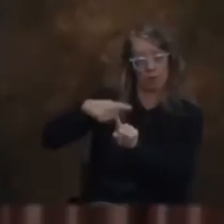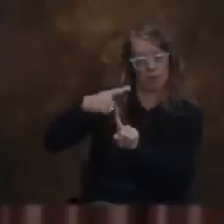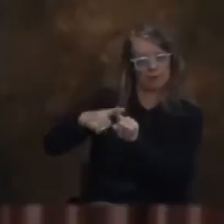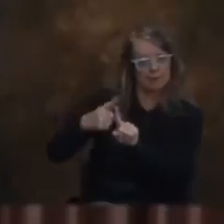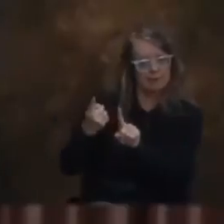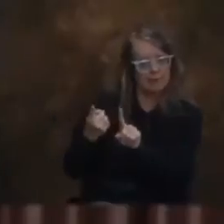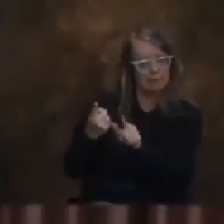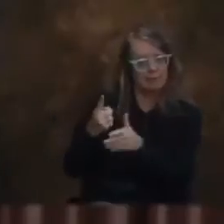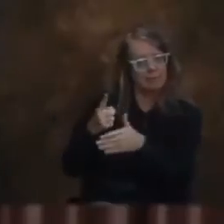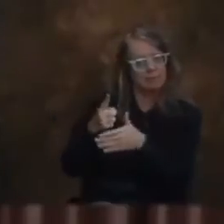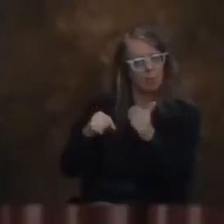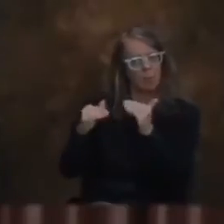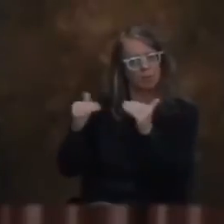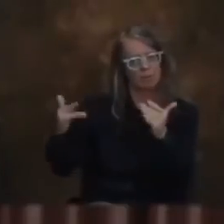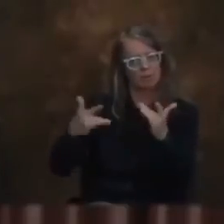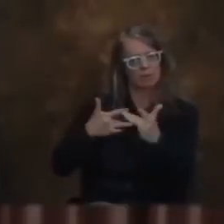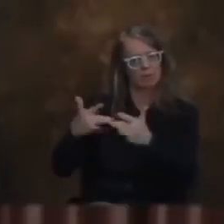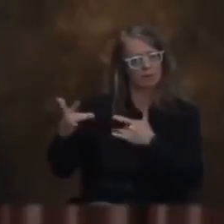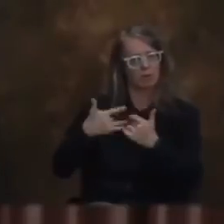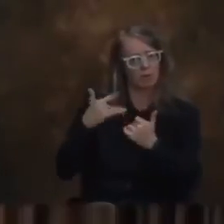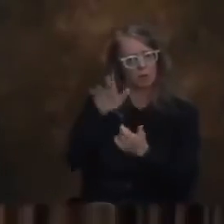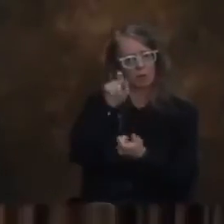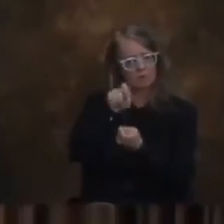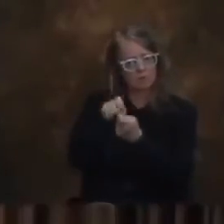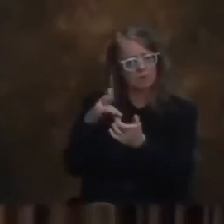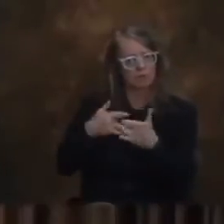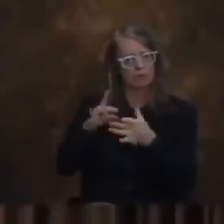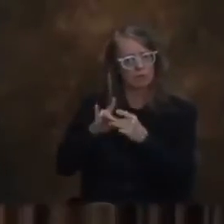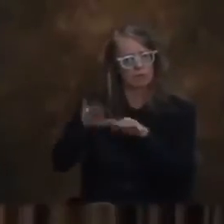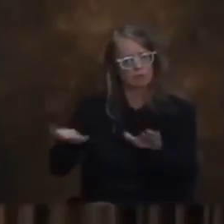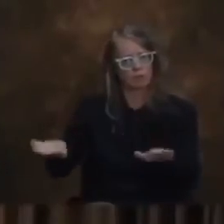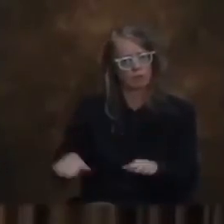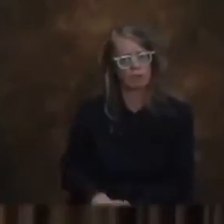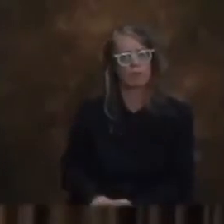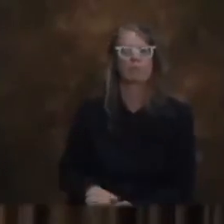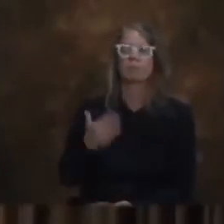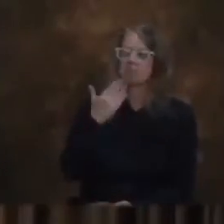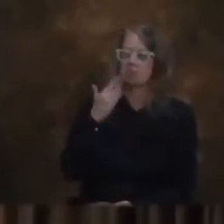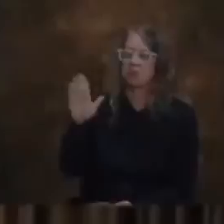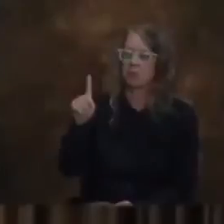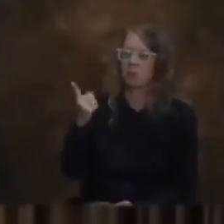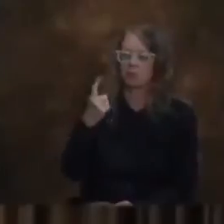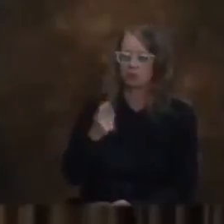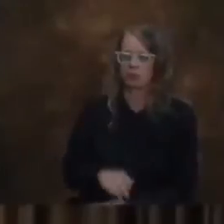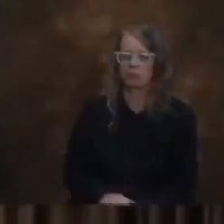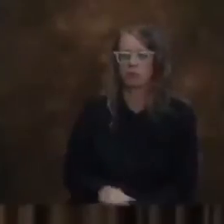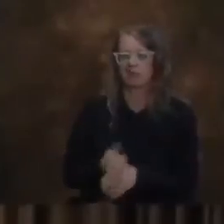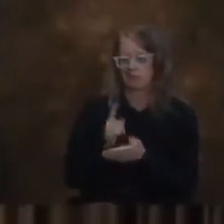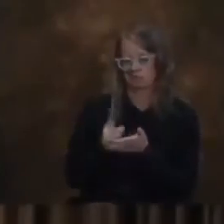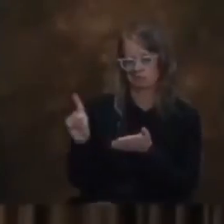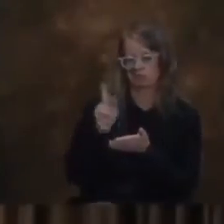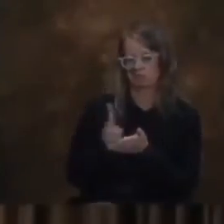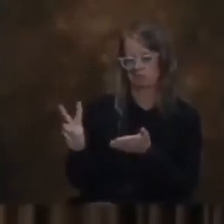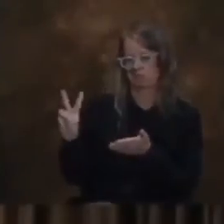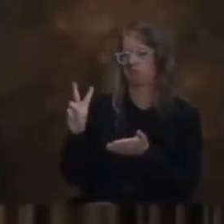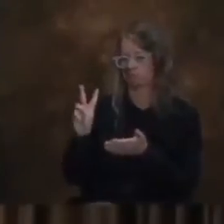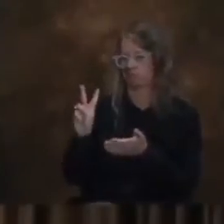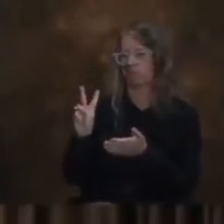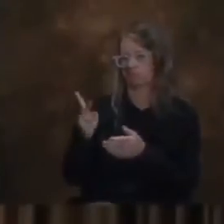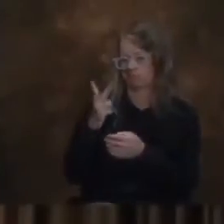cuanto a los casos de niños gracias por la pregunta por los últimos dos semanas hemos visto